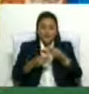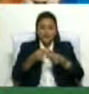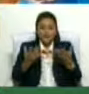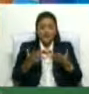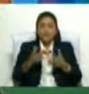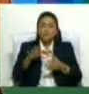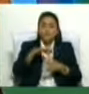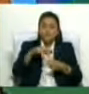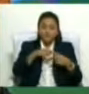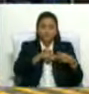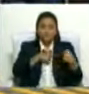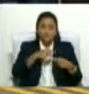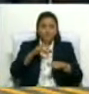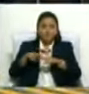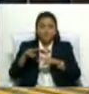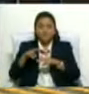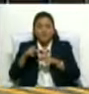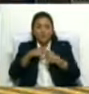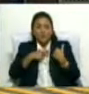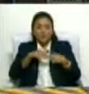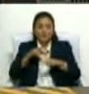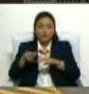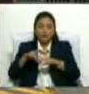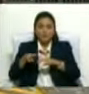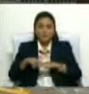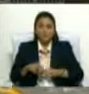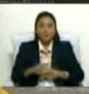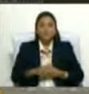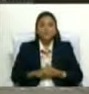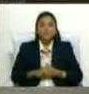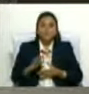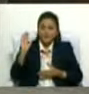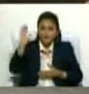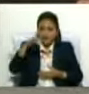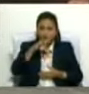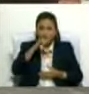unidad cardiológica infantil en la región. Desde el estado de Aragua, Guillermo Villegas, Noticia.